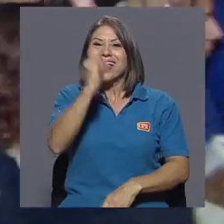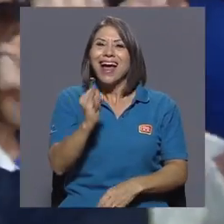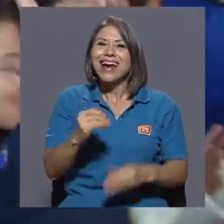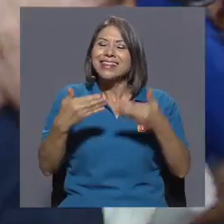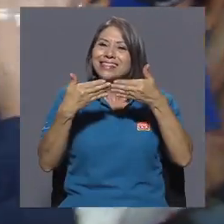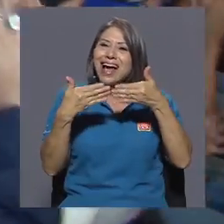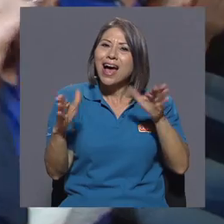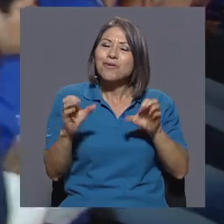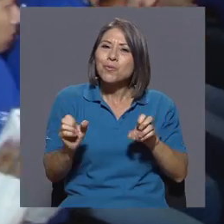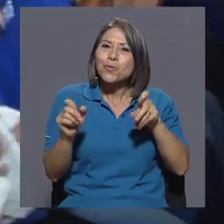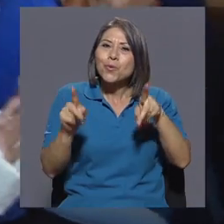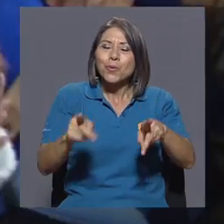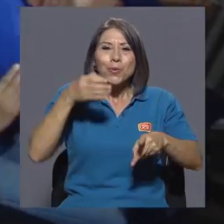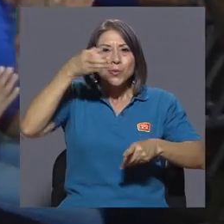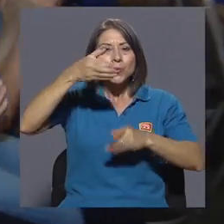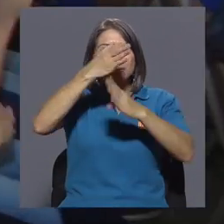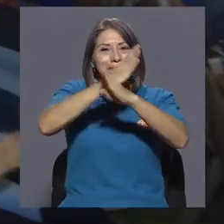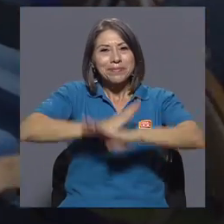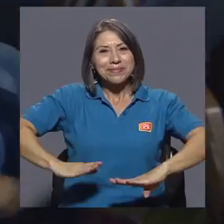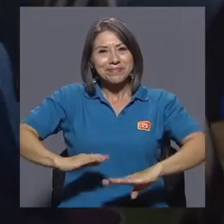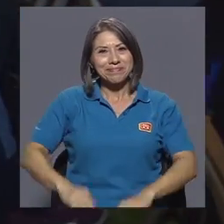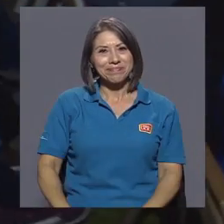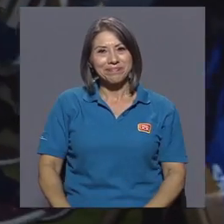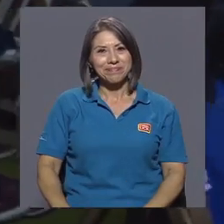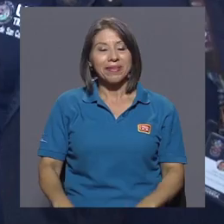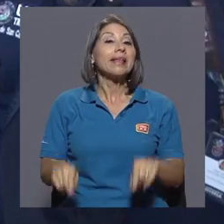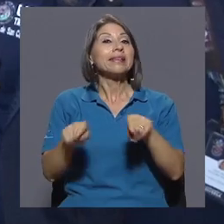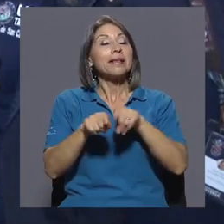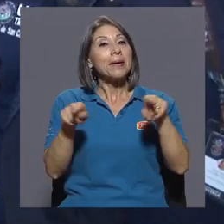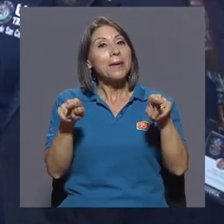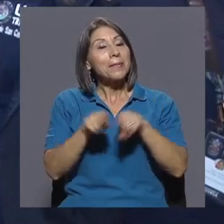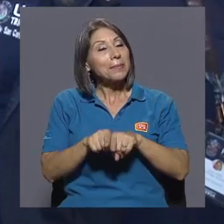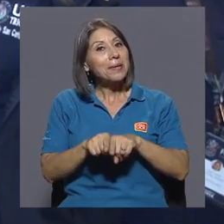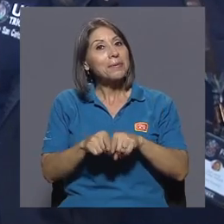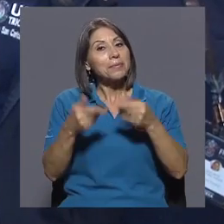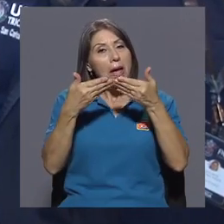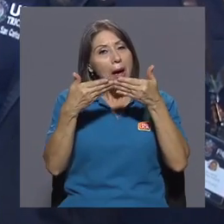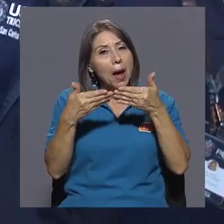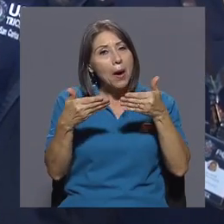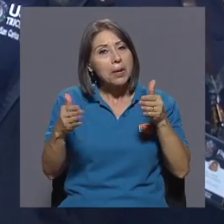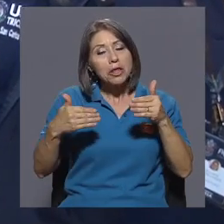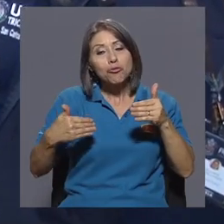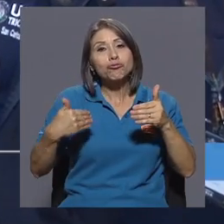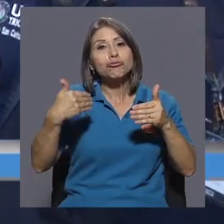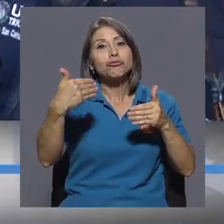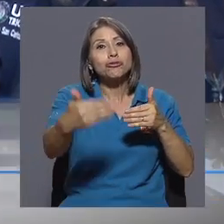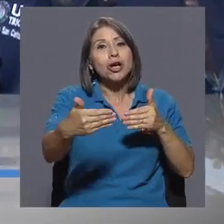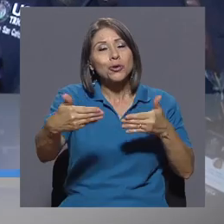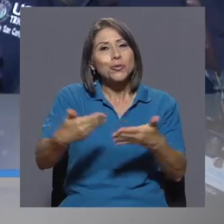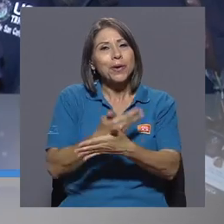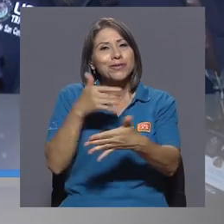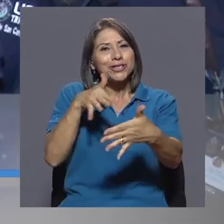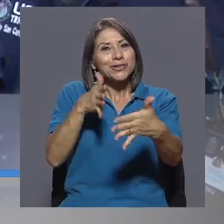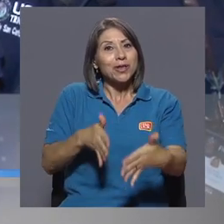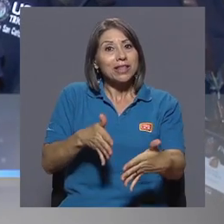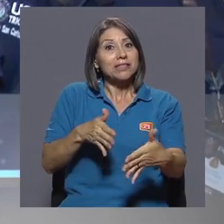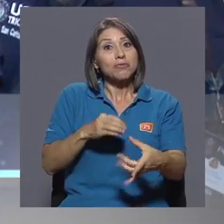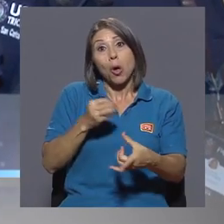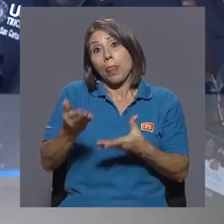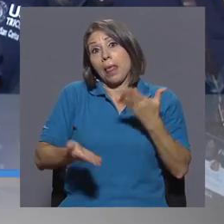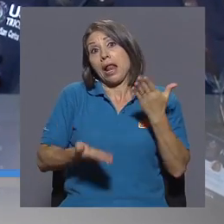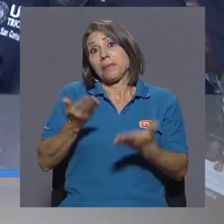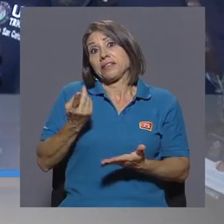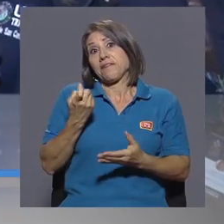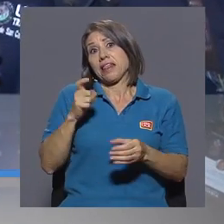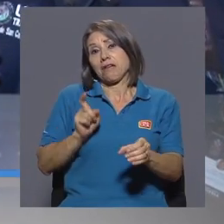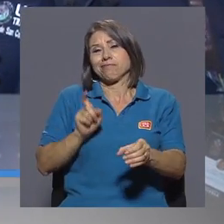puertas para una cultura de paz. También estar abriendo el camino para los nuevos estudiantes o tal vez los que no se han integrado para